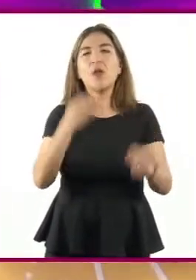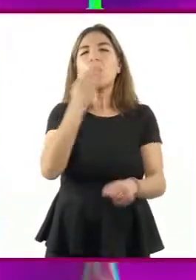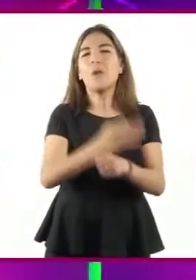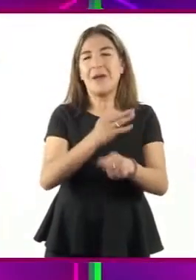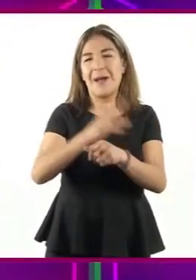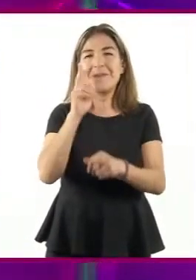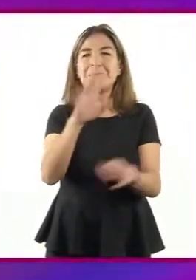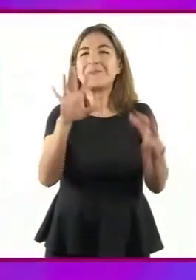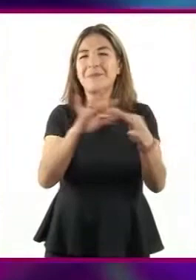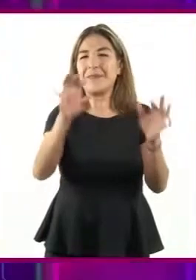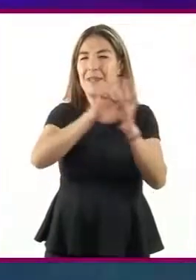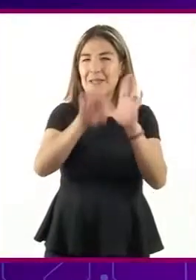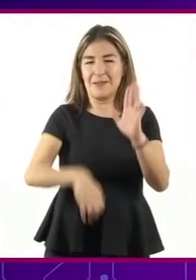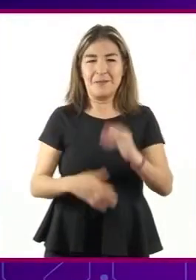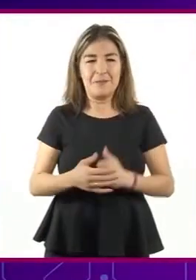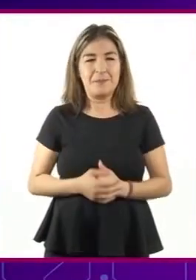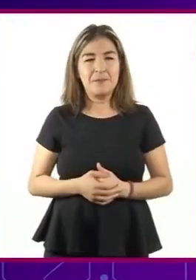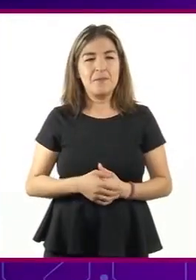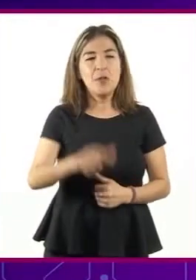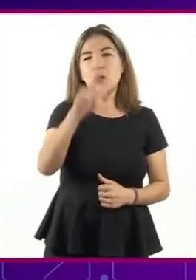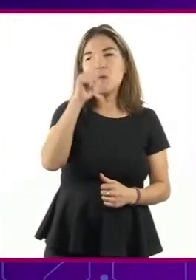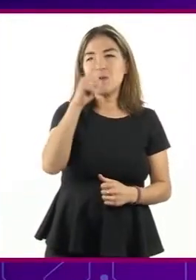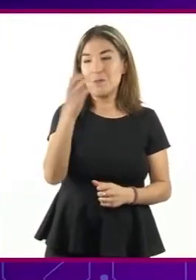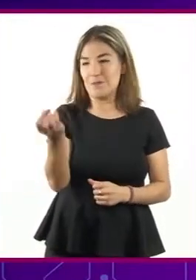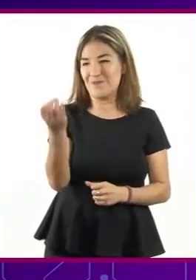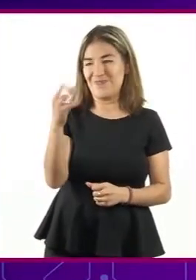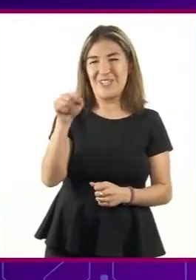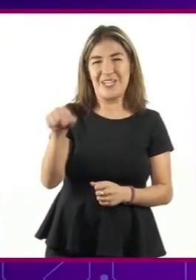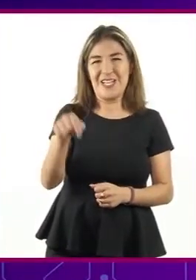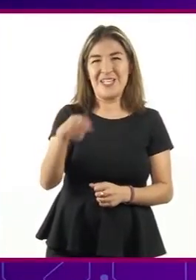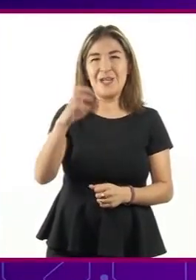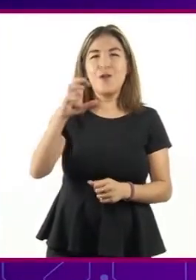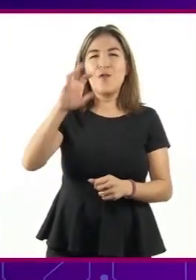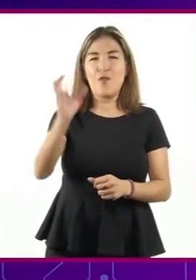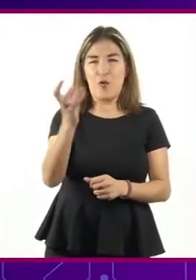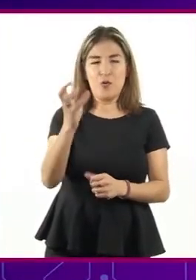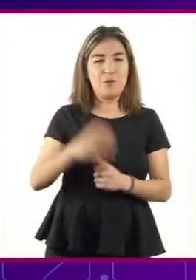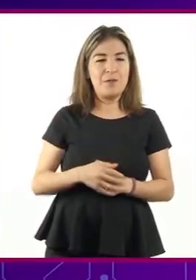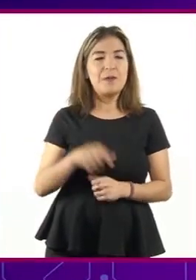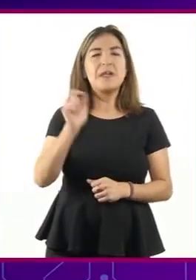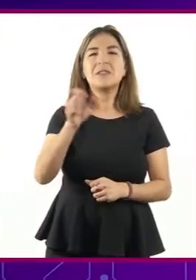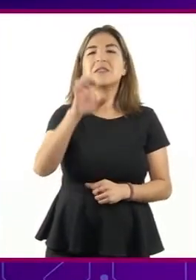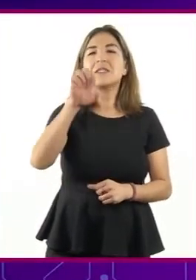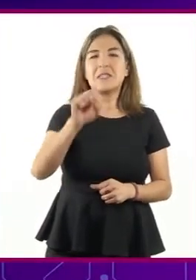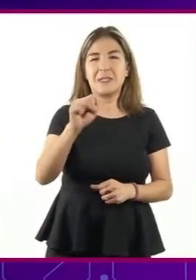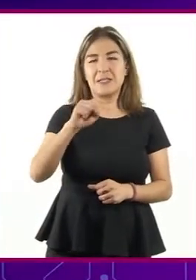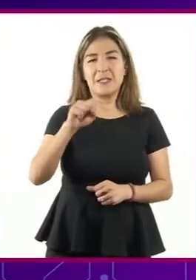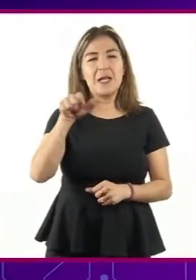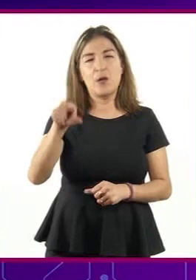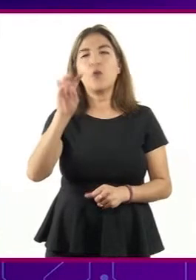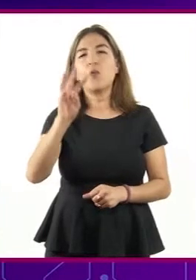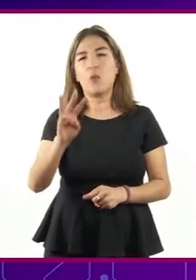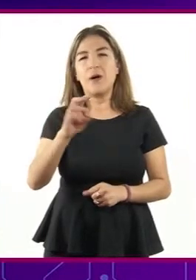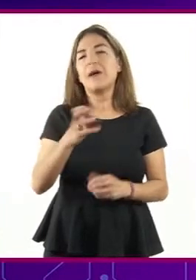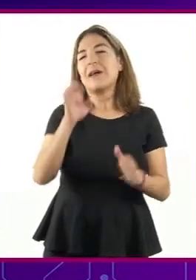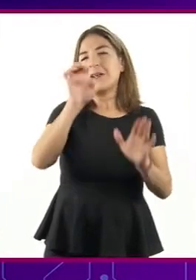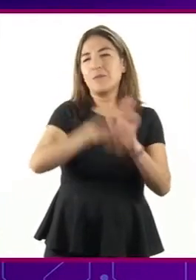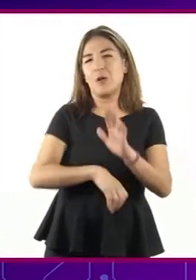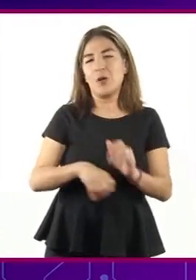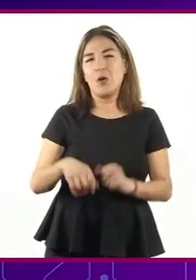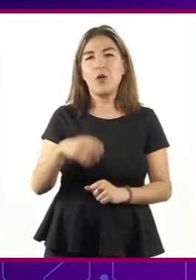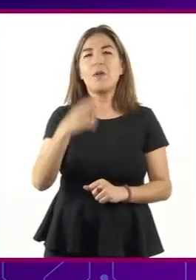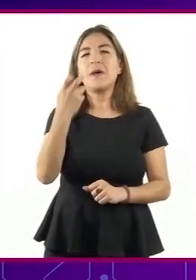ejemplo? Supongamos que tenemos un foco de 60 watts que encendemos todos los días entre las 8 de la